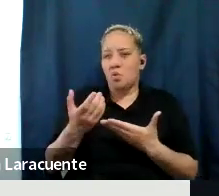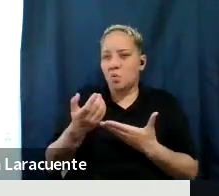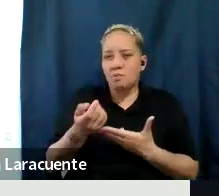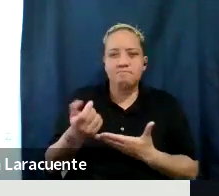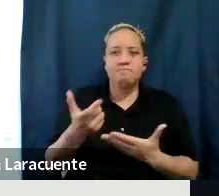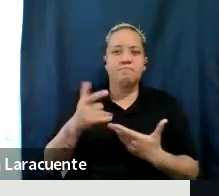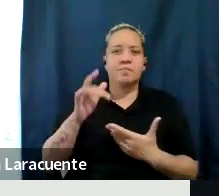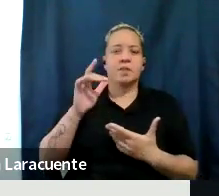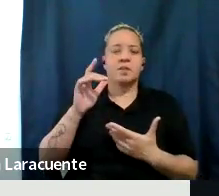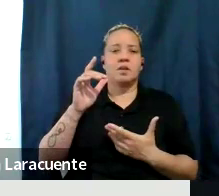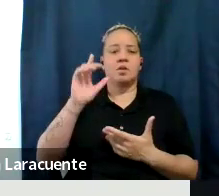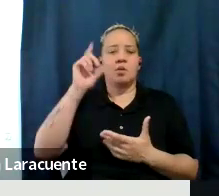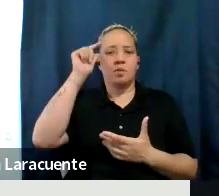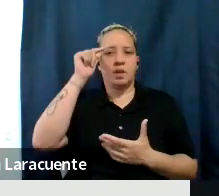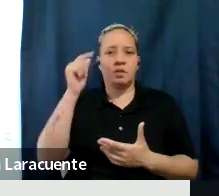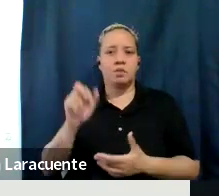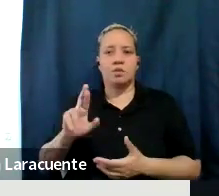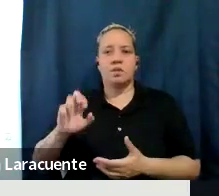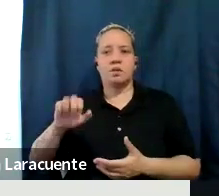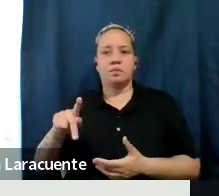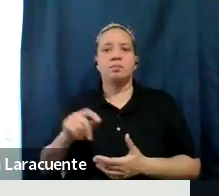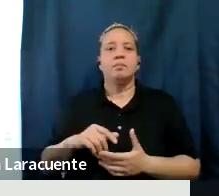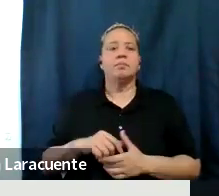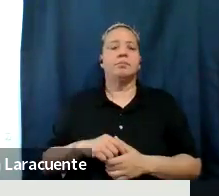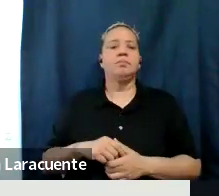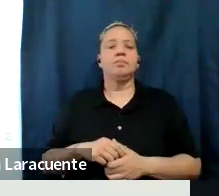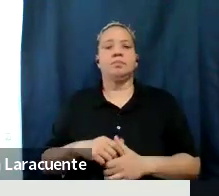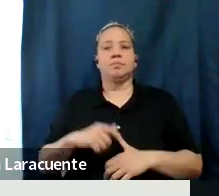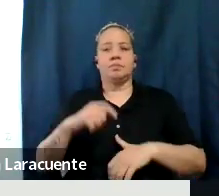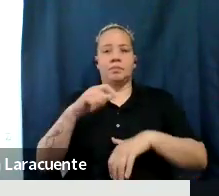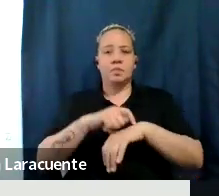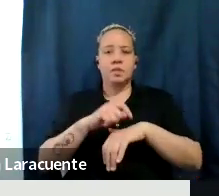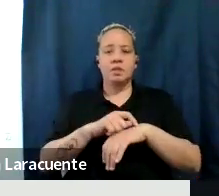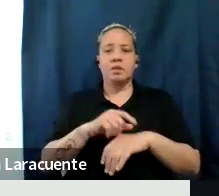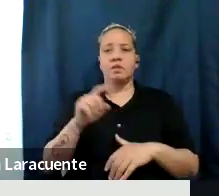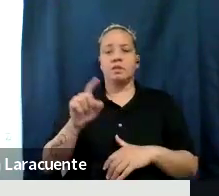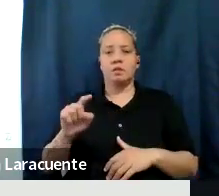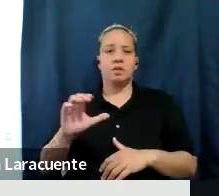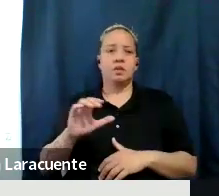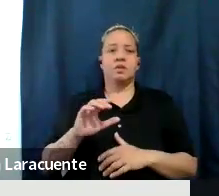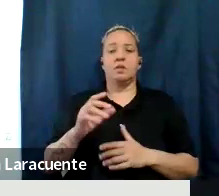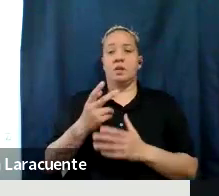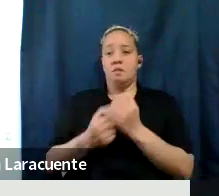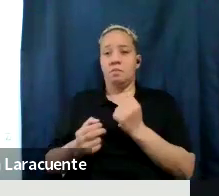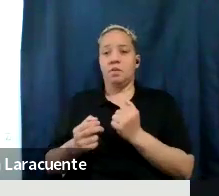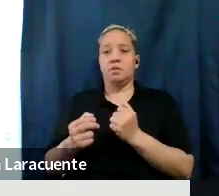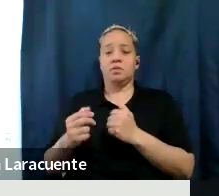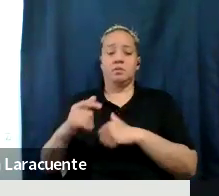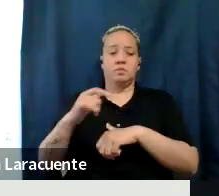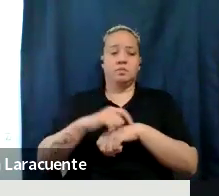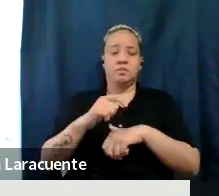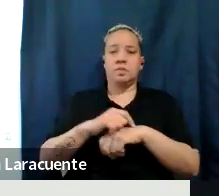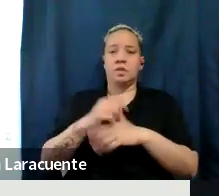República, pero lo cierto y verdad es que en ese momento Zenobia y Juan Ramón Jiménez estaban pasando por un momento